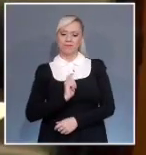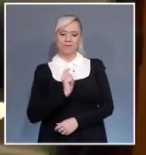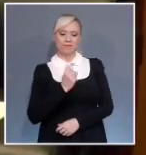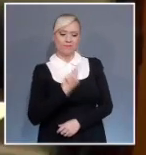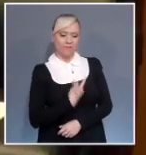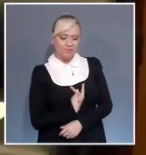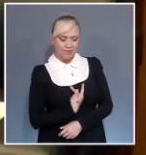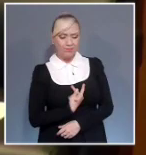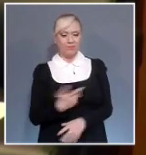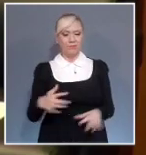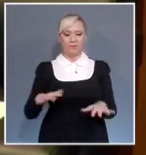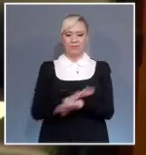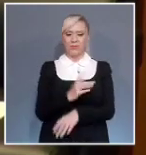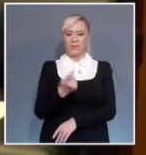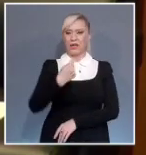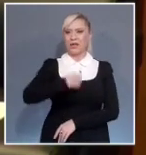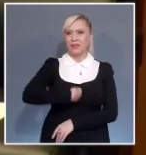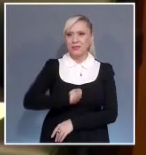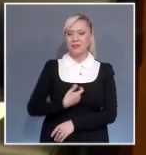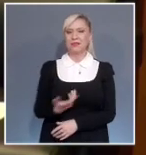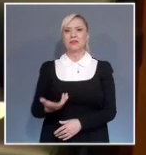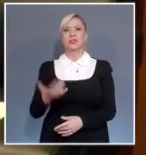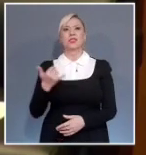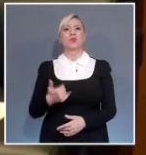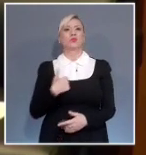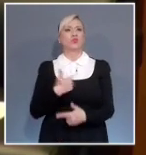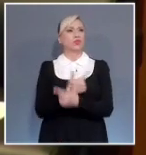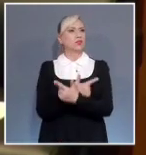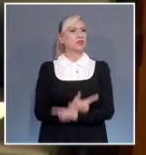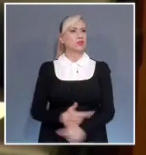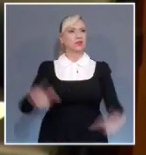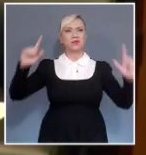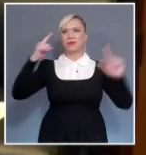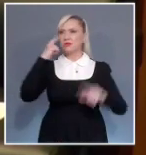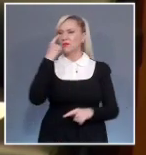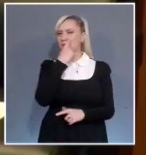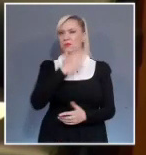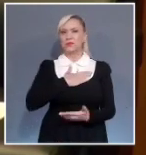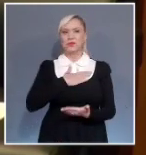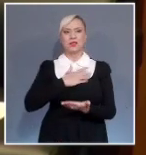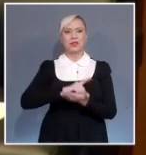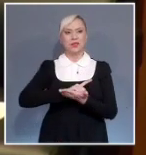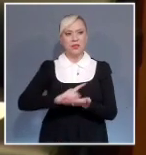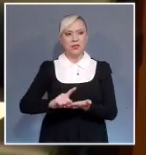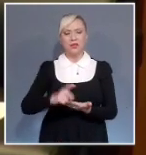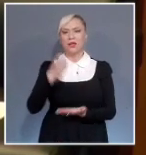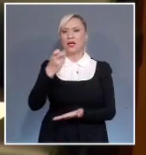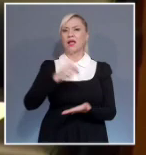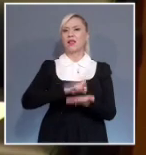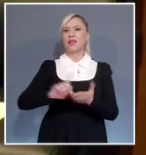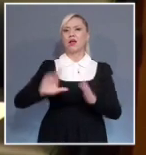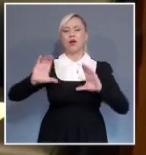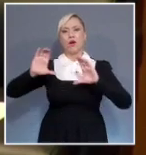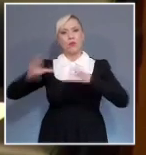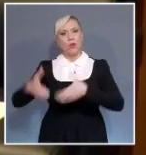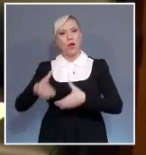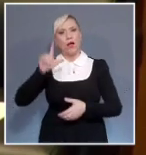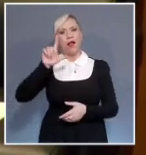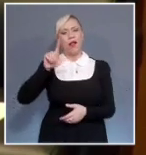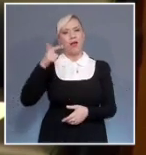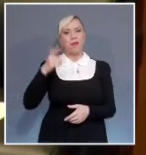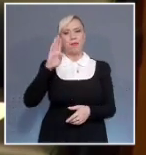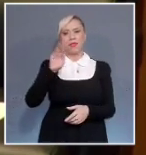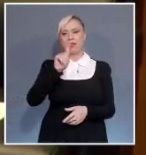varios estados están cuestionando estos derechos y también los derechos de la comunidad LGTB+. Creo que